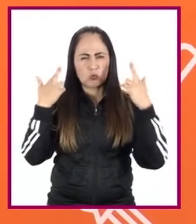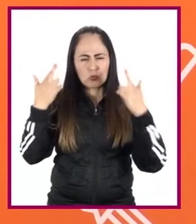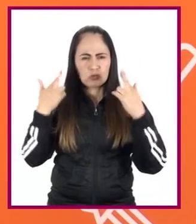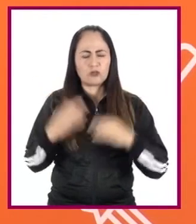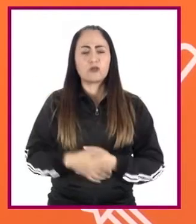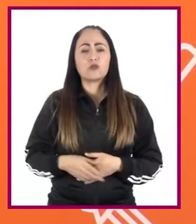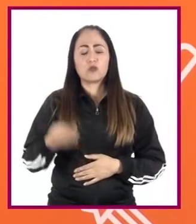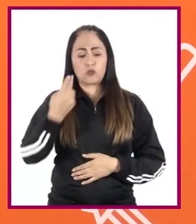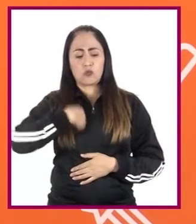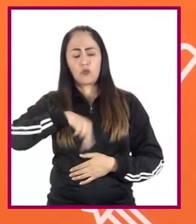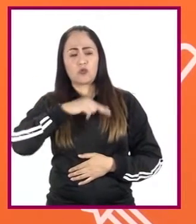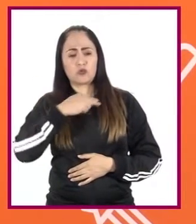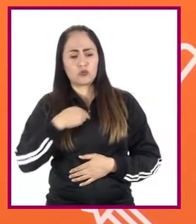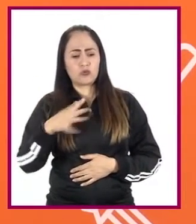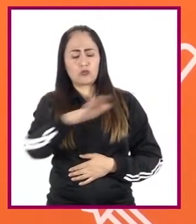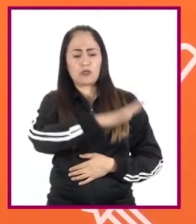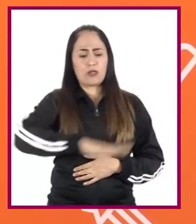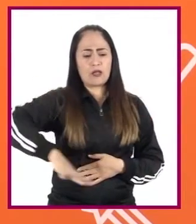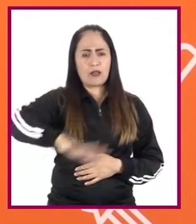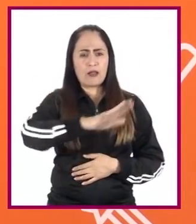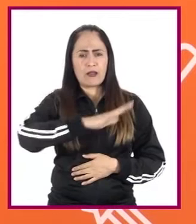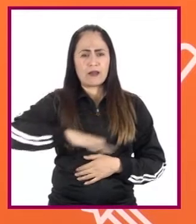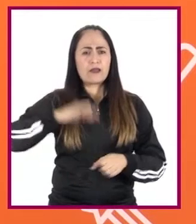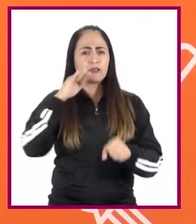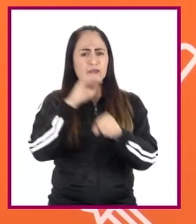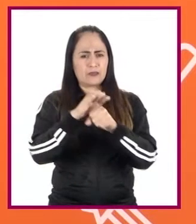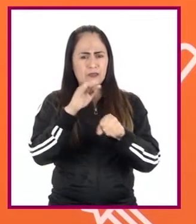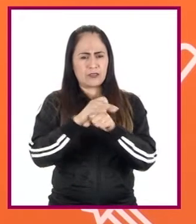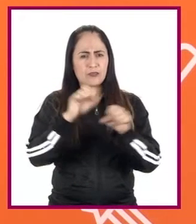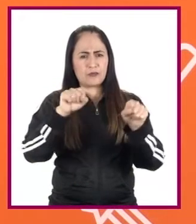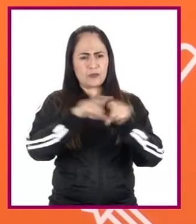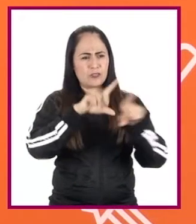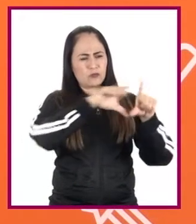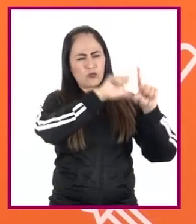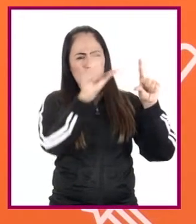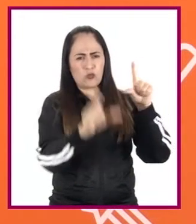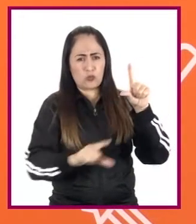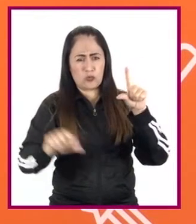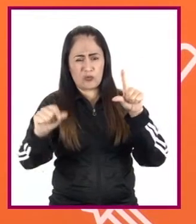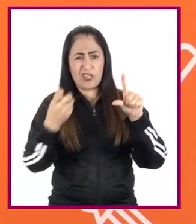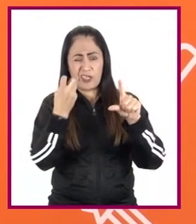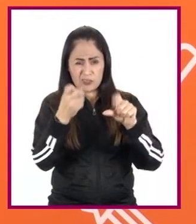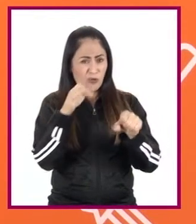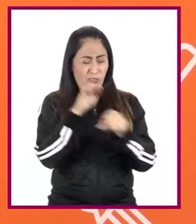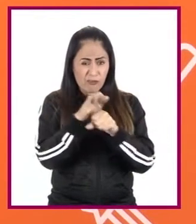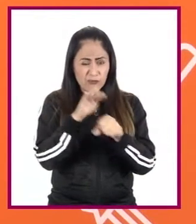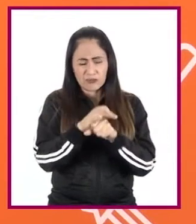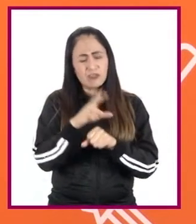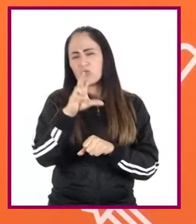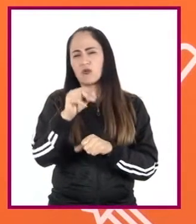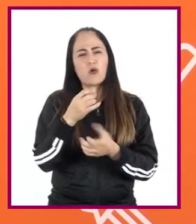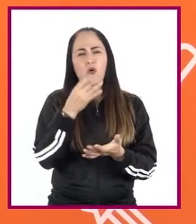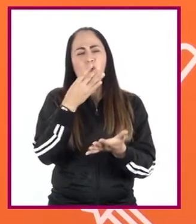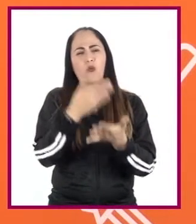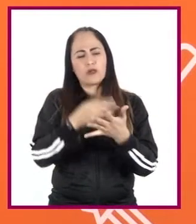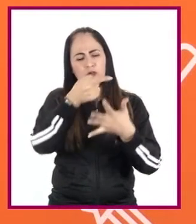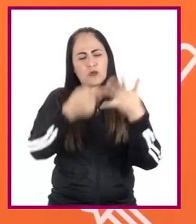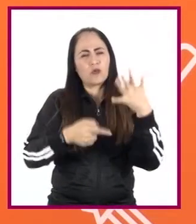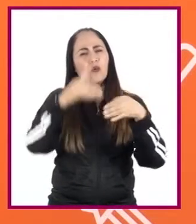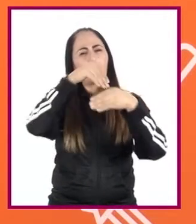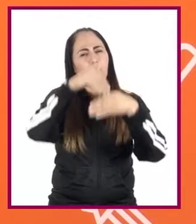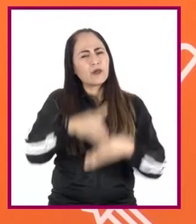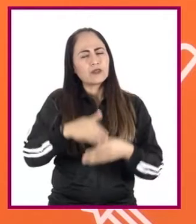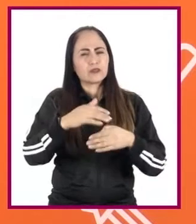Somos defensores del medio ambiente y el territorio. Derechos que no deberían ser defendidos, solo ejercidos.